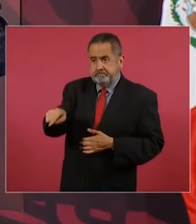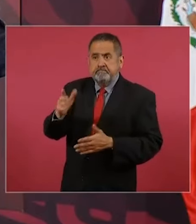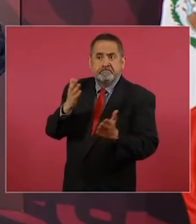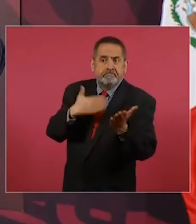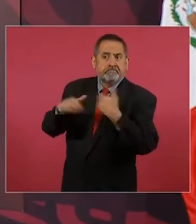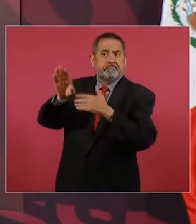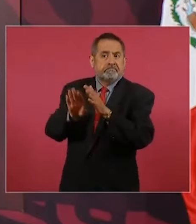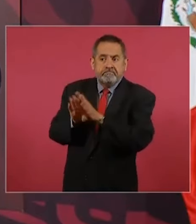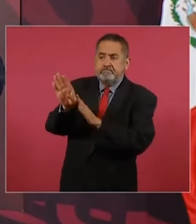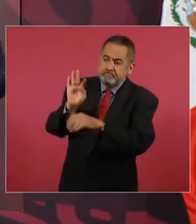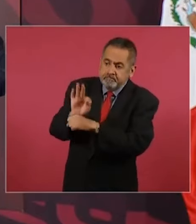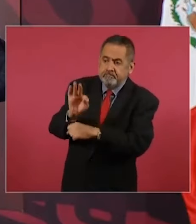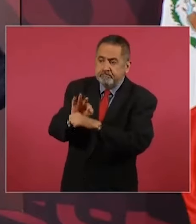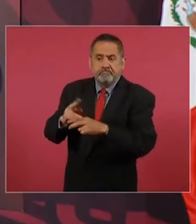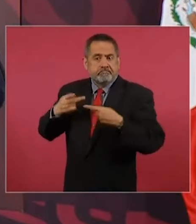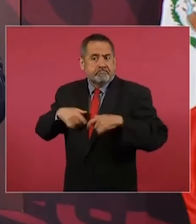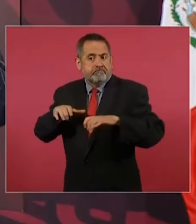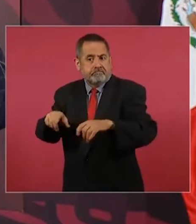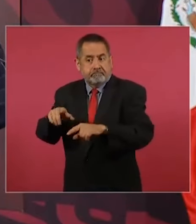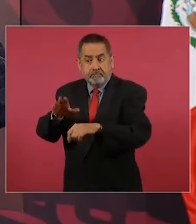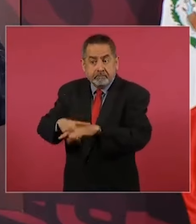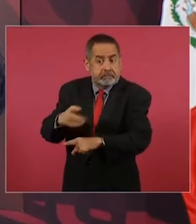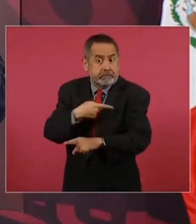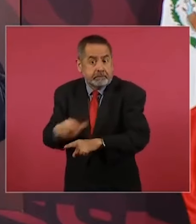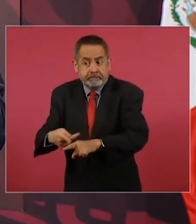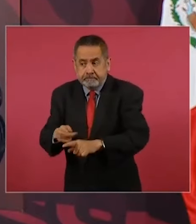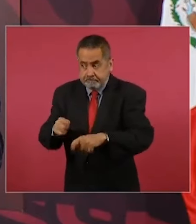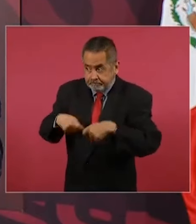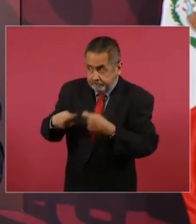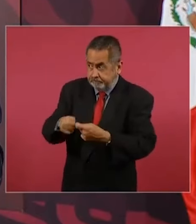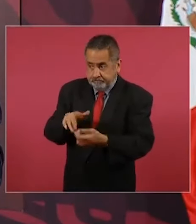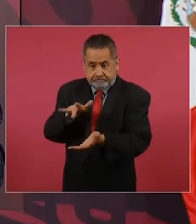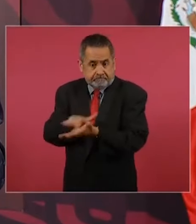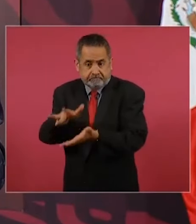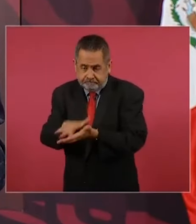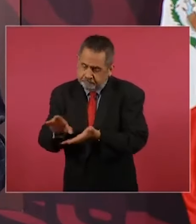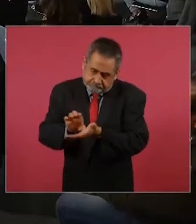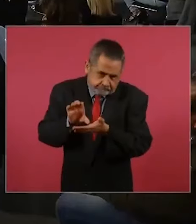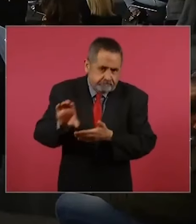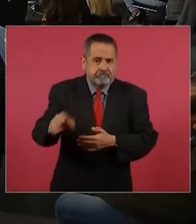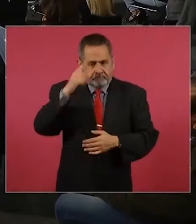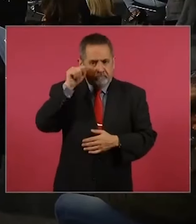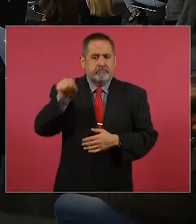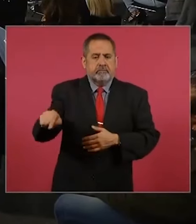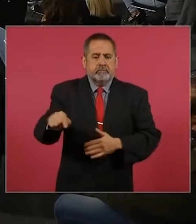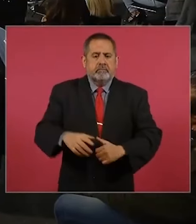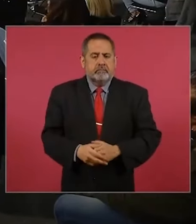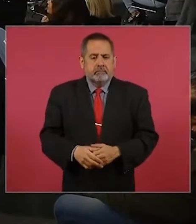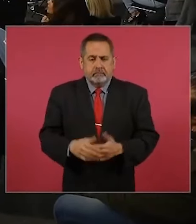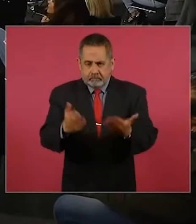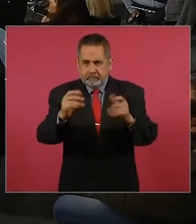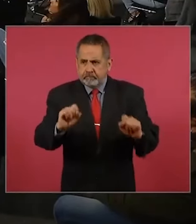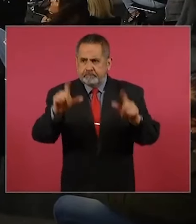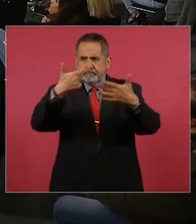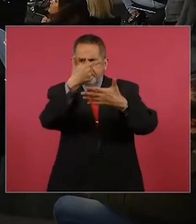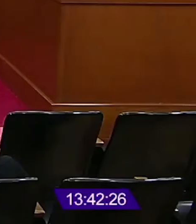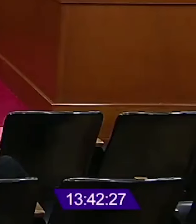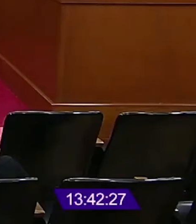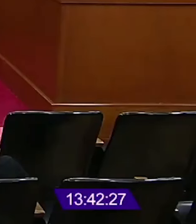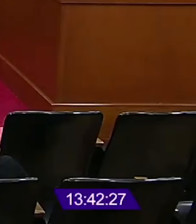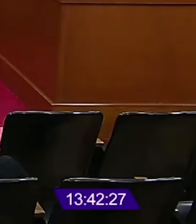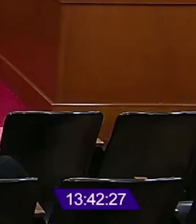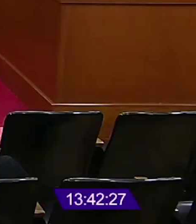para apoyar a la gente más pobre, más necesitada. Esto fue lo que dijo Andrés Manuel López Obrador este 13 de